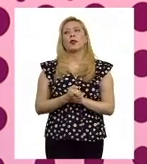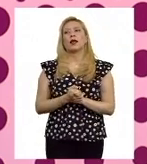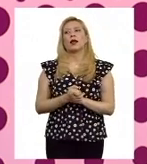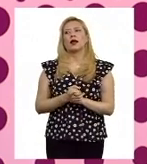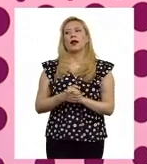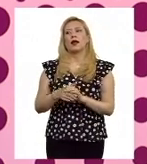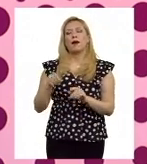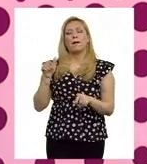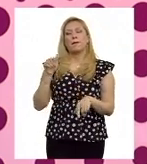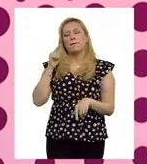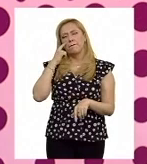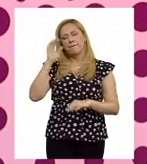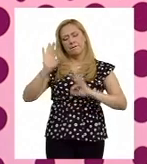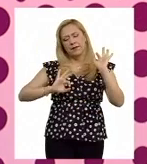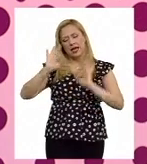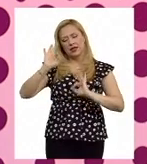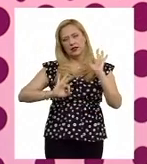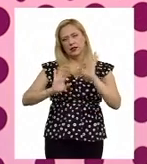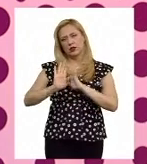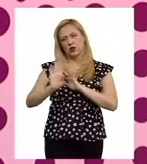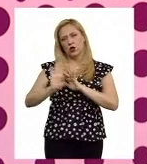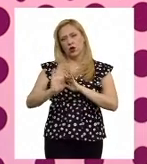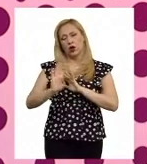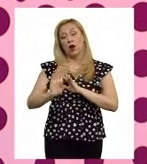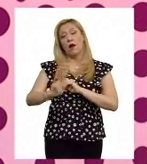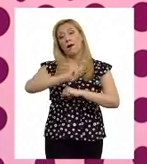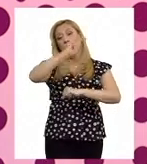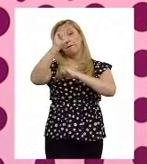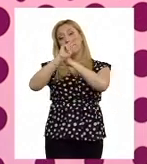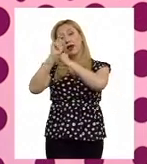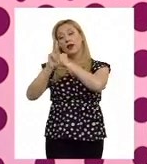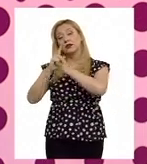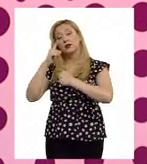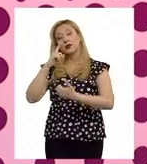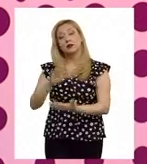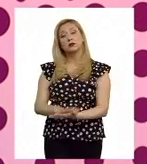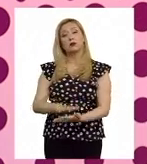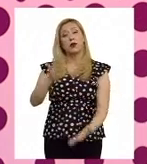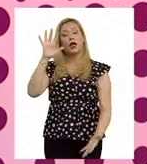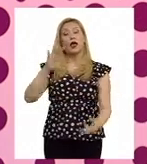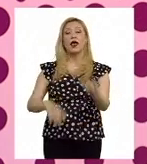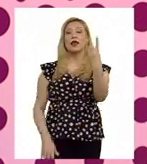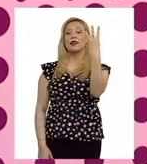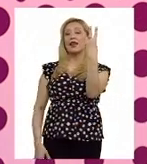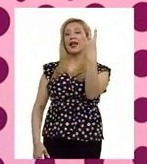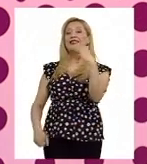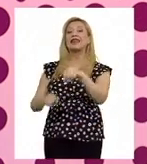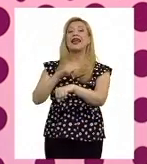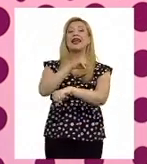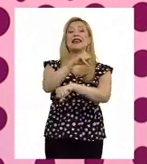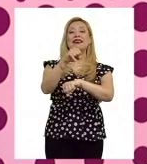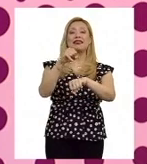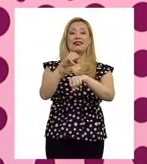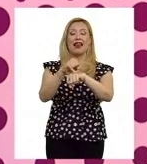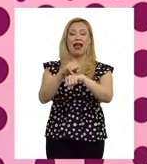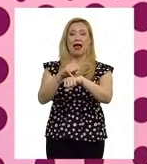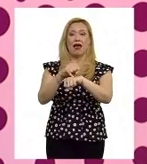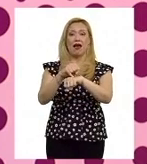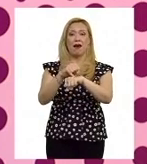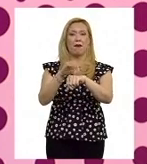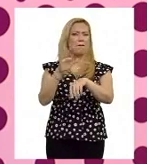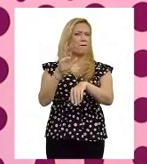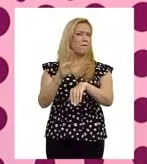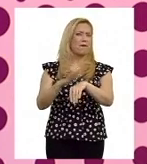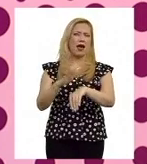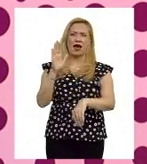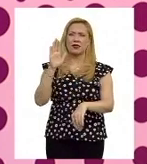en las últimas estadísticas de migración, los países que más migran son 3 islas, que tienen más migrantes, son 3 islas que